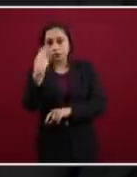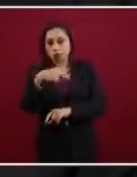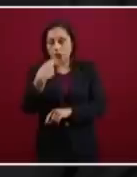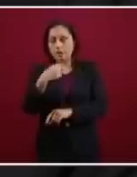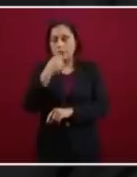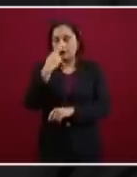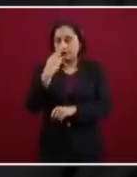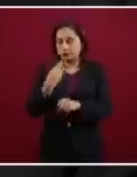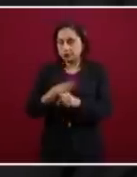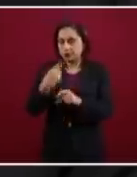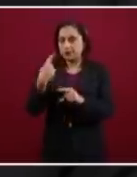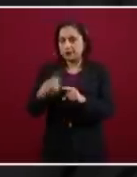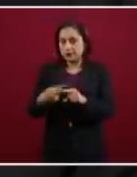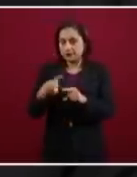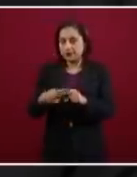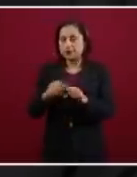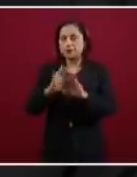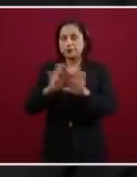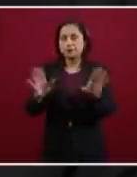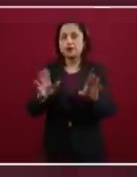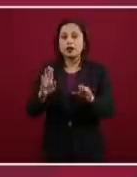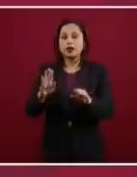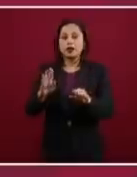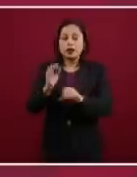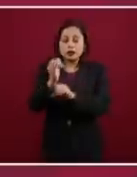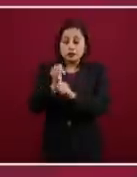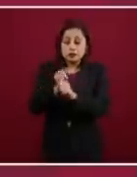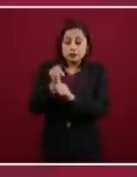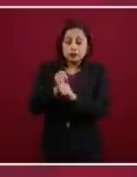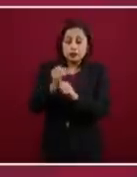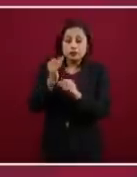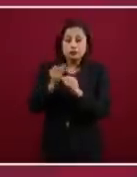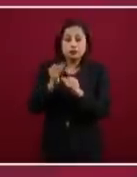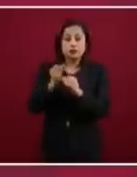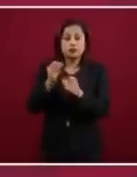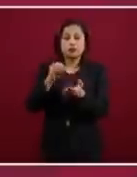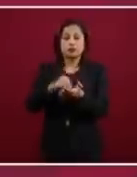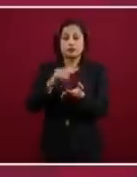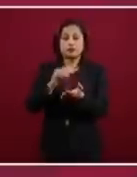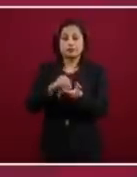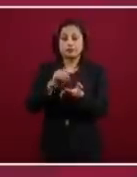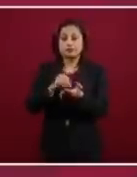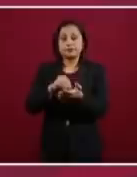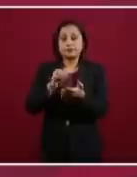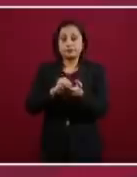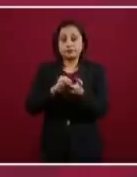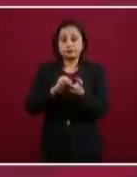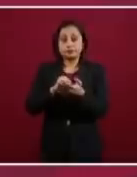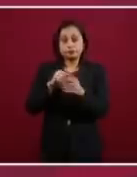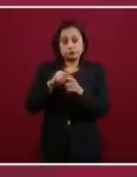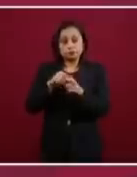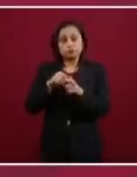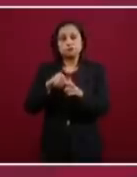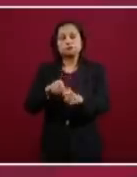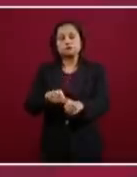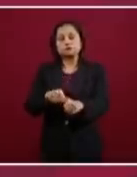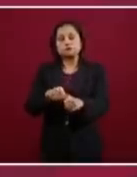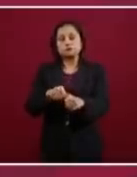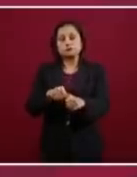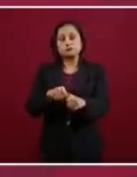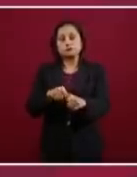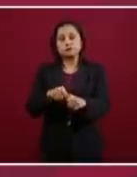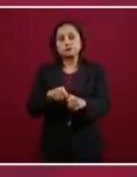independientemente de la investigación qué se está realizando